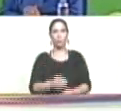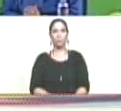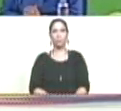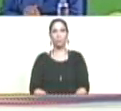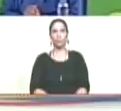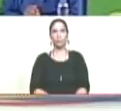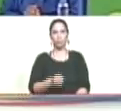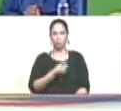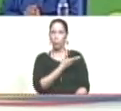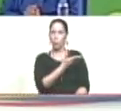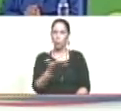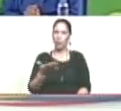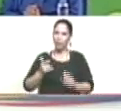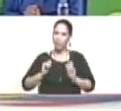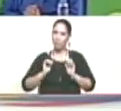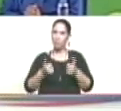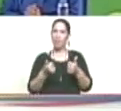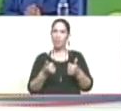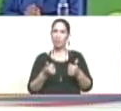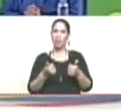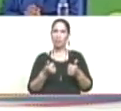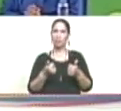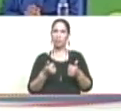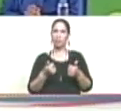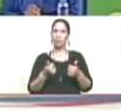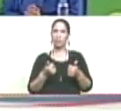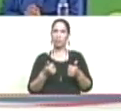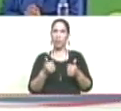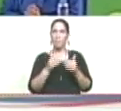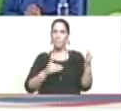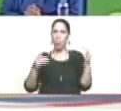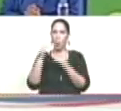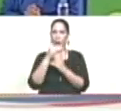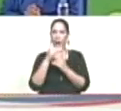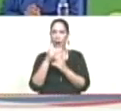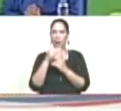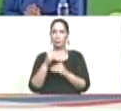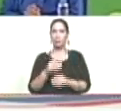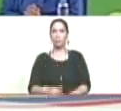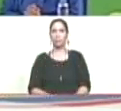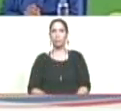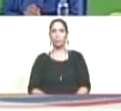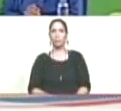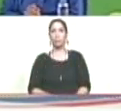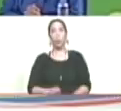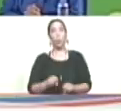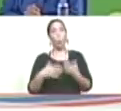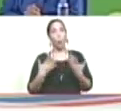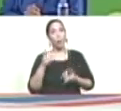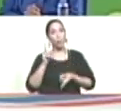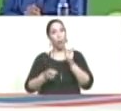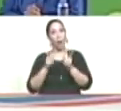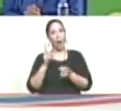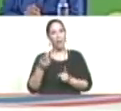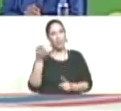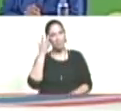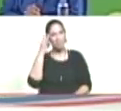Ustedes saben cuándo empieza la descomposición moral y ética, cuando alguien cree que ya cumplió su